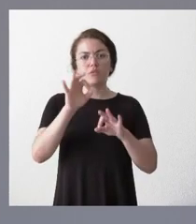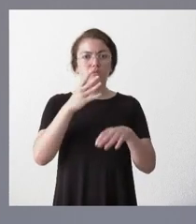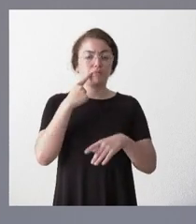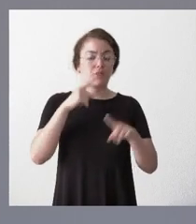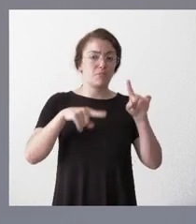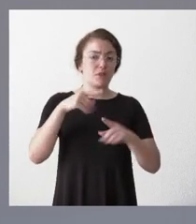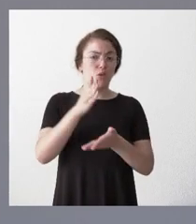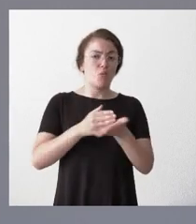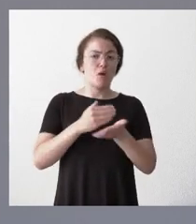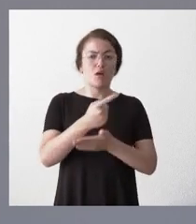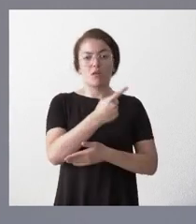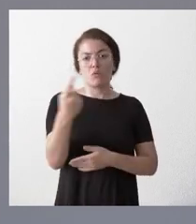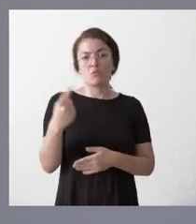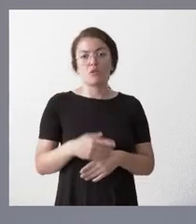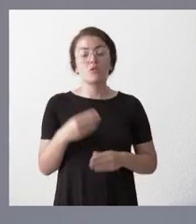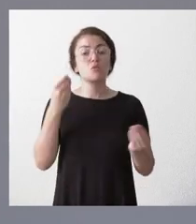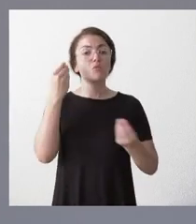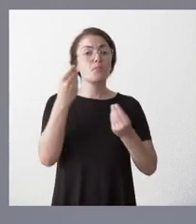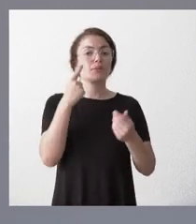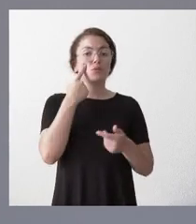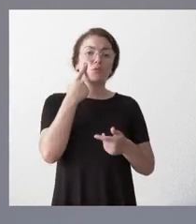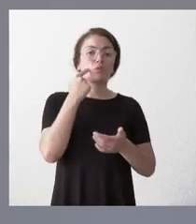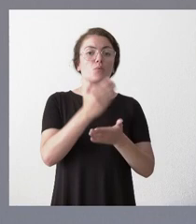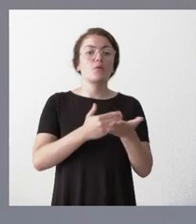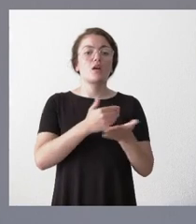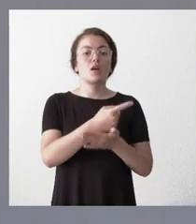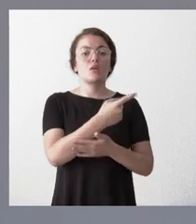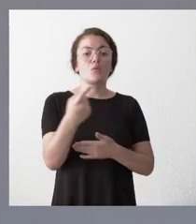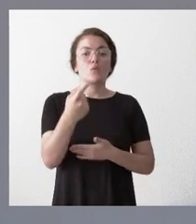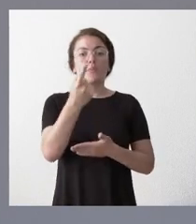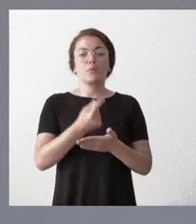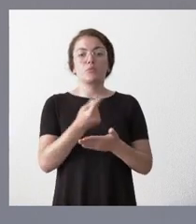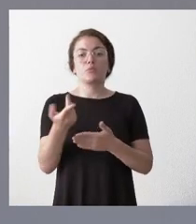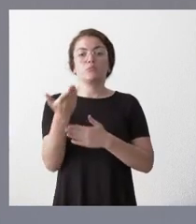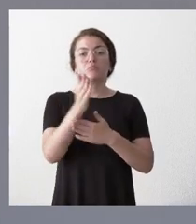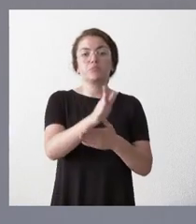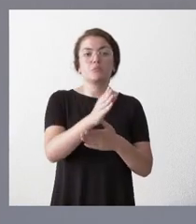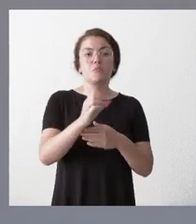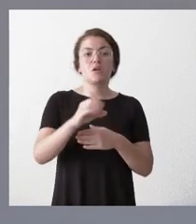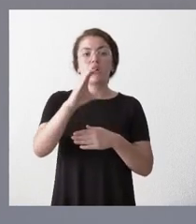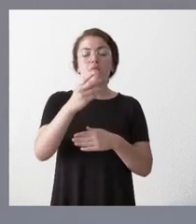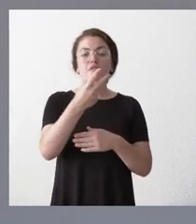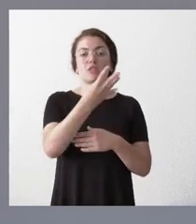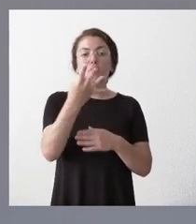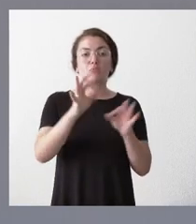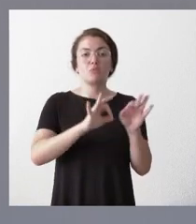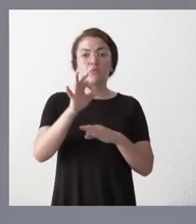Ya. No creo que ninguna comunidad autónoma al final presente un presupuesto con un incremento del 24% para el próximo ejercicio respecto al año